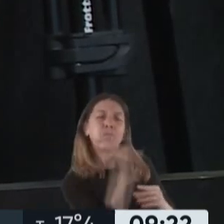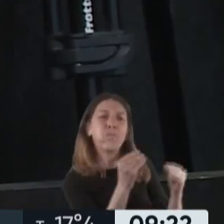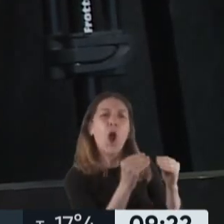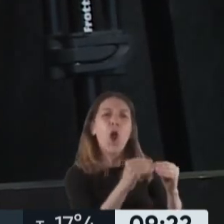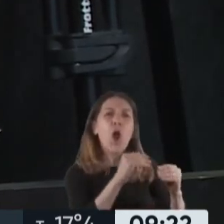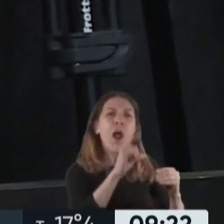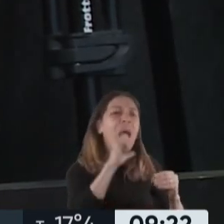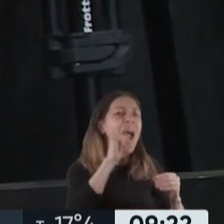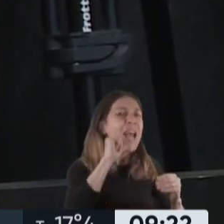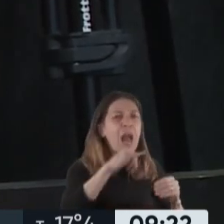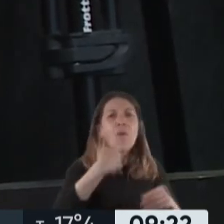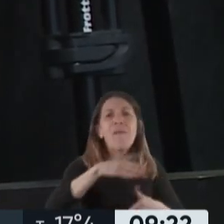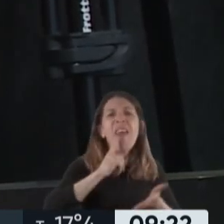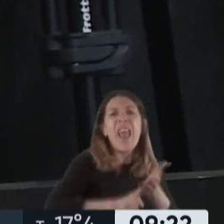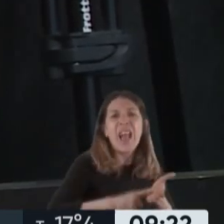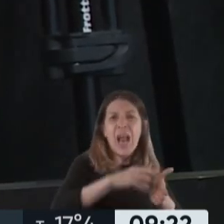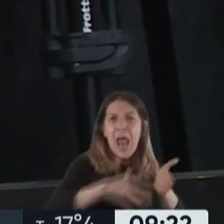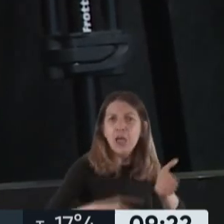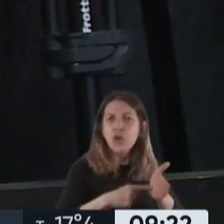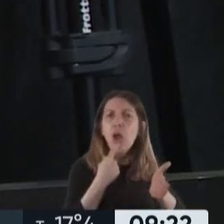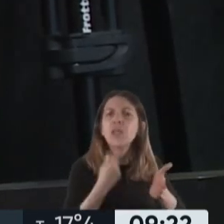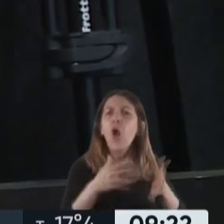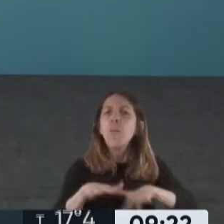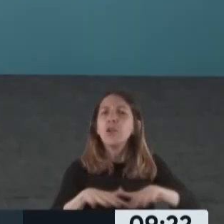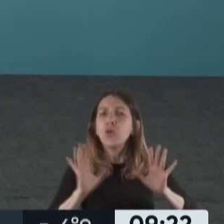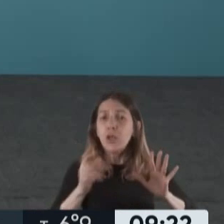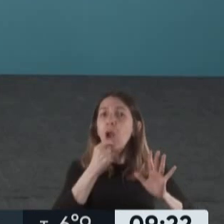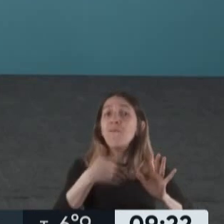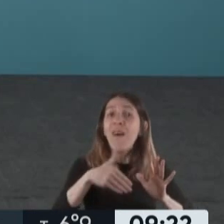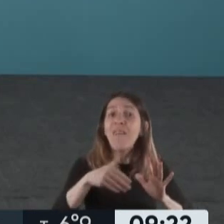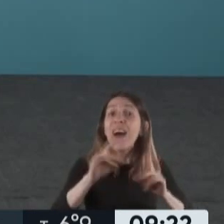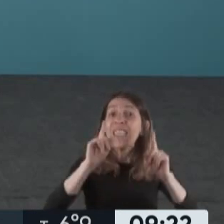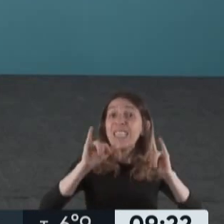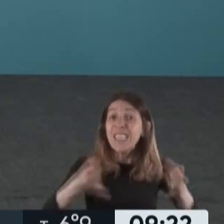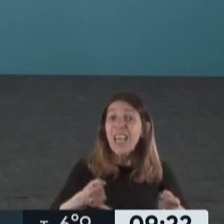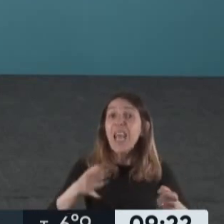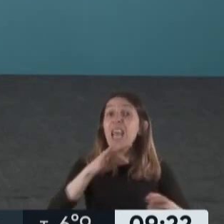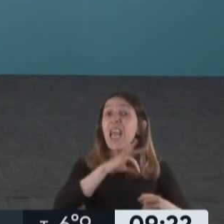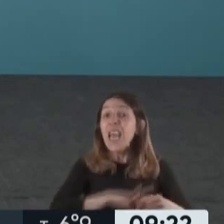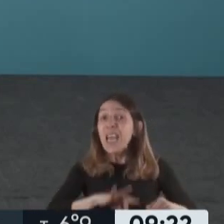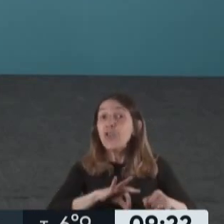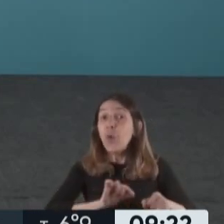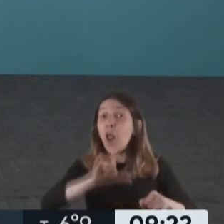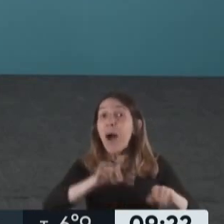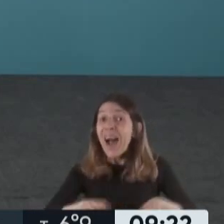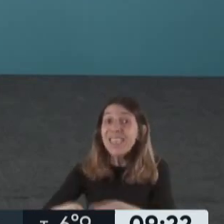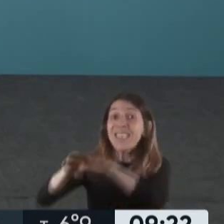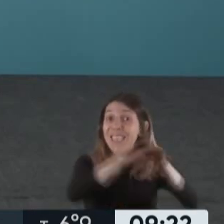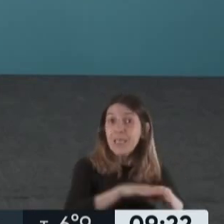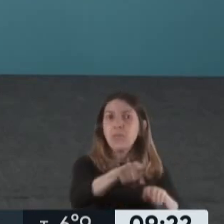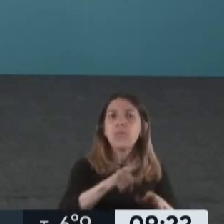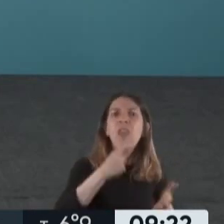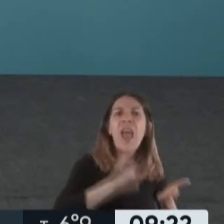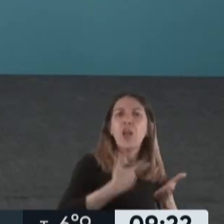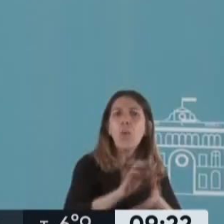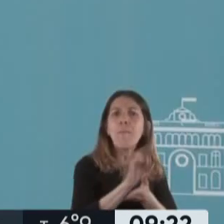decreto. Si nos puede actualizar cuál es esa situación, si va a haber equiparación salarial, si no la va a haber, si este decreto se va a presentar o